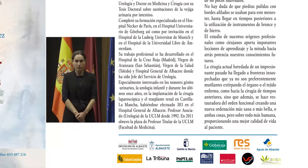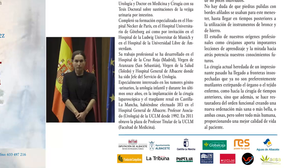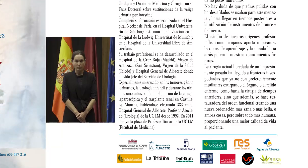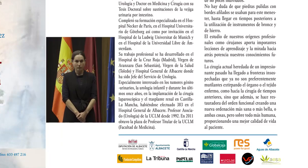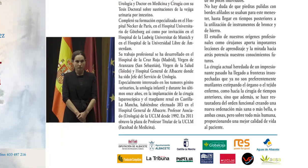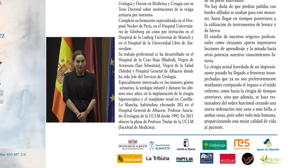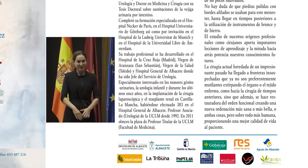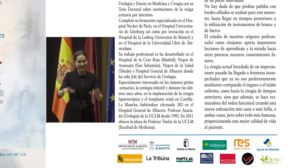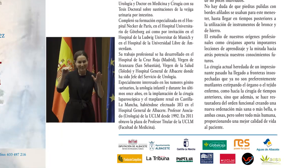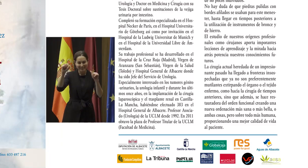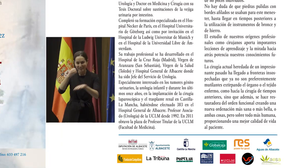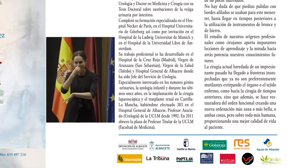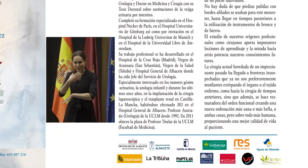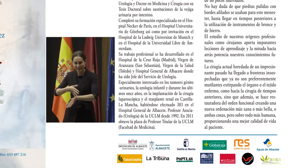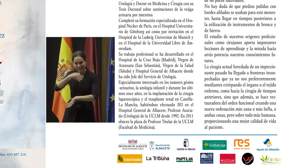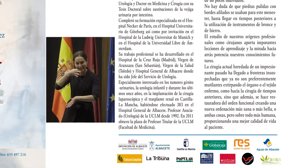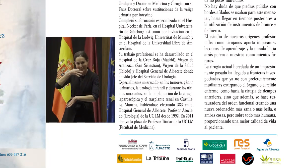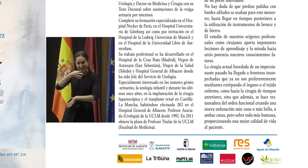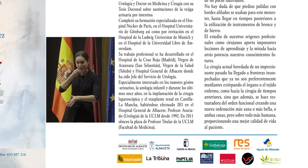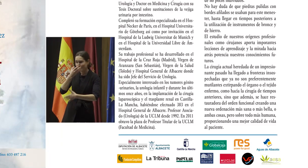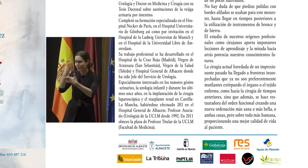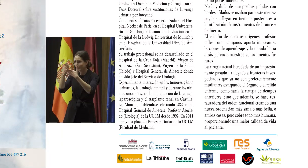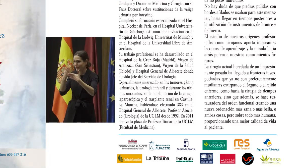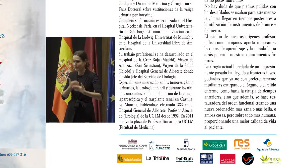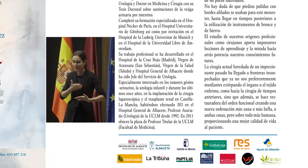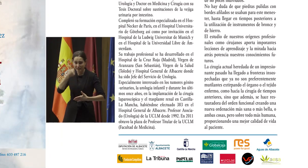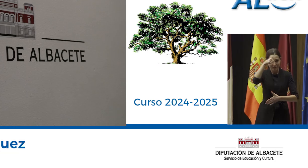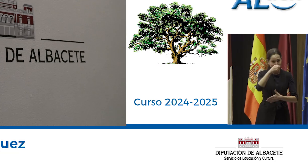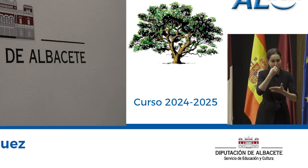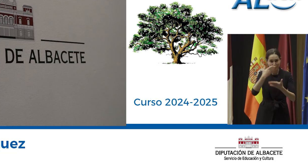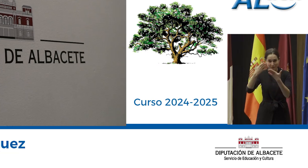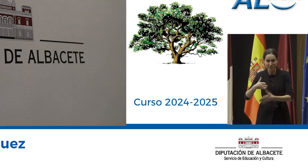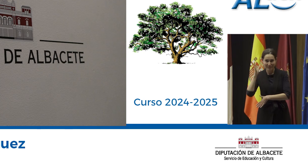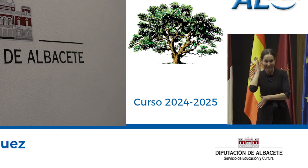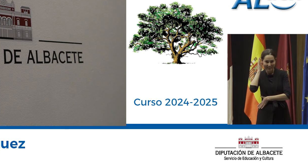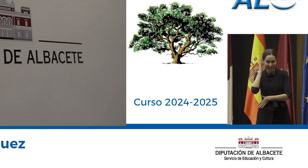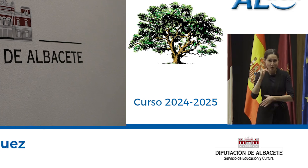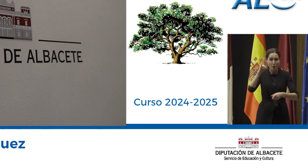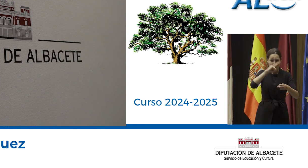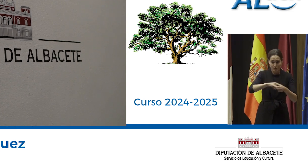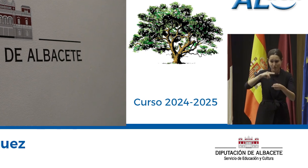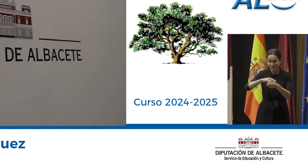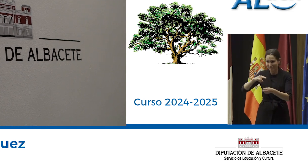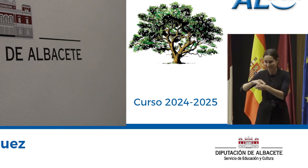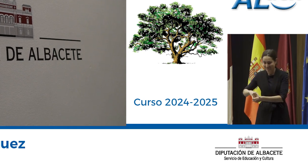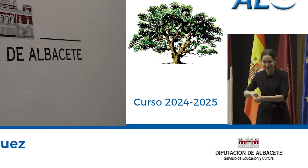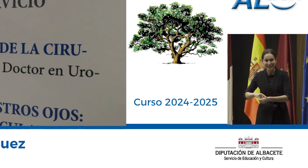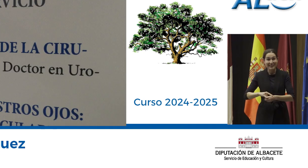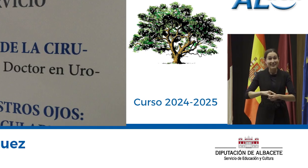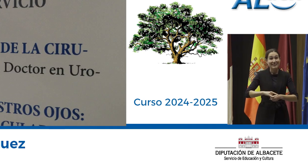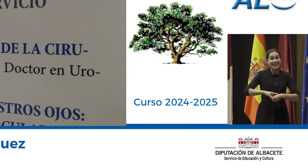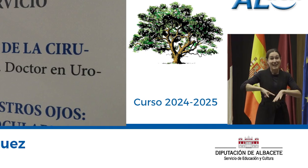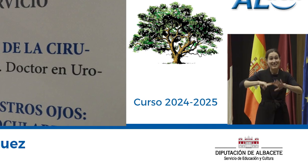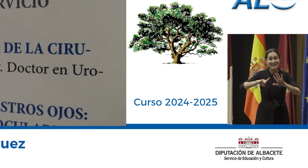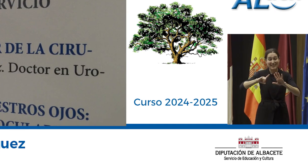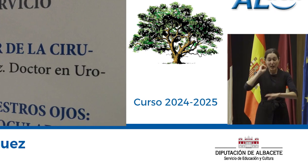Saludos, muy buenas tardes, sean bienvenidos, bienvenidas un lunes más a la sexta ya